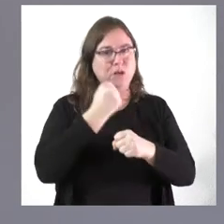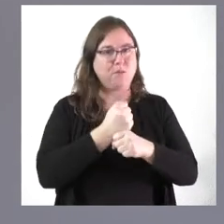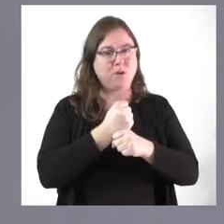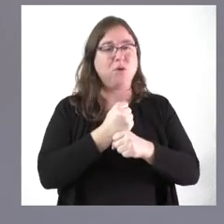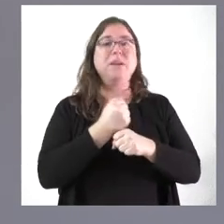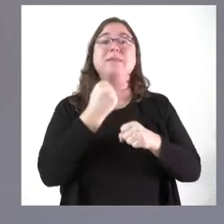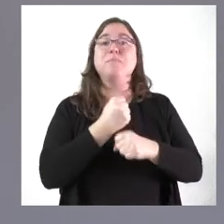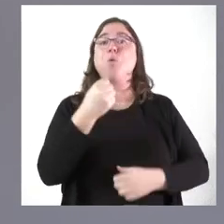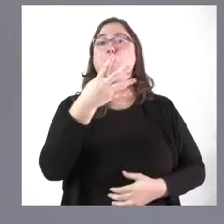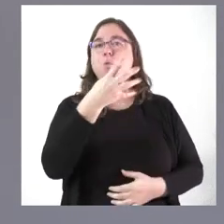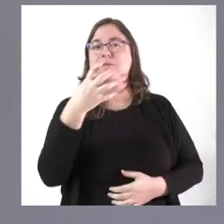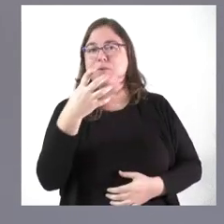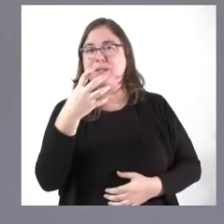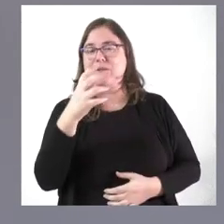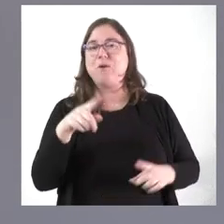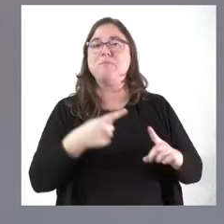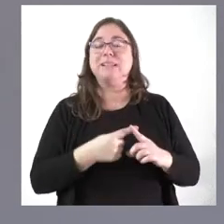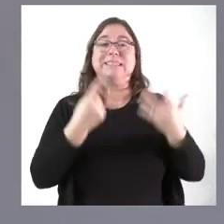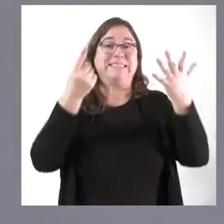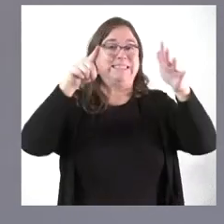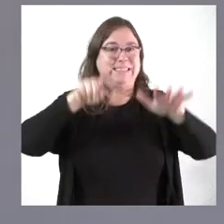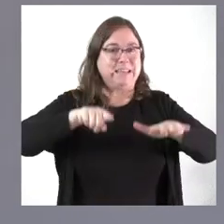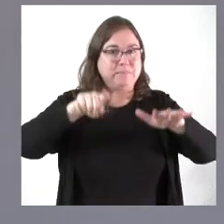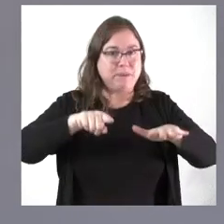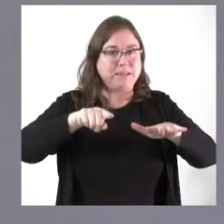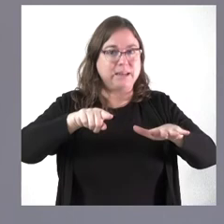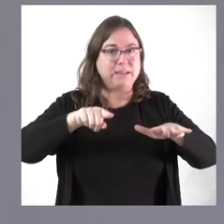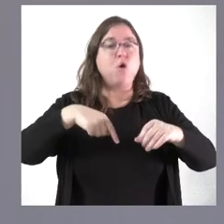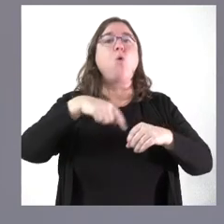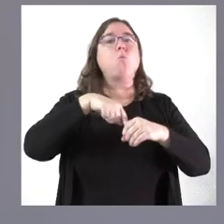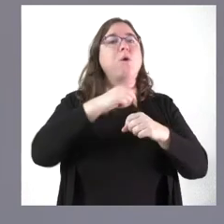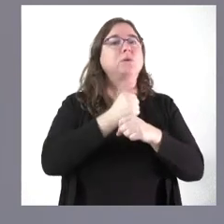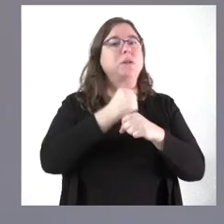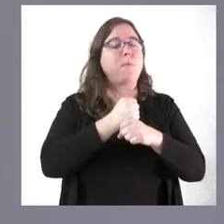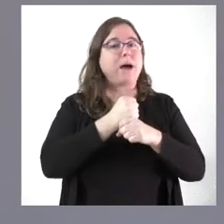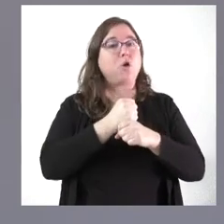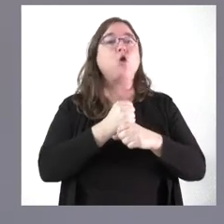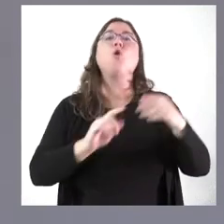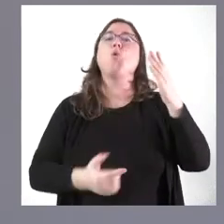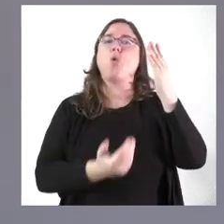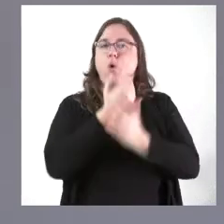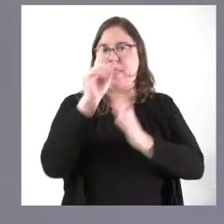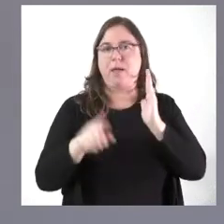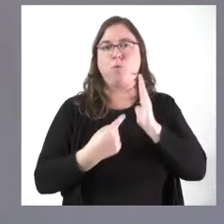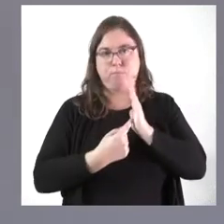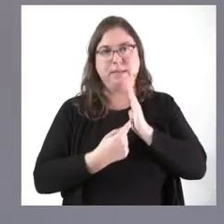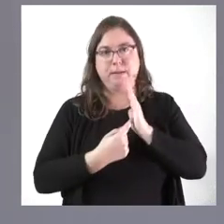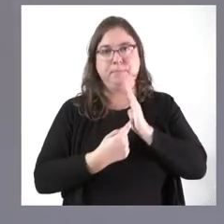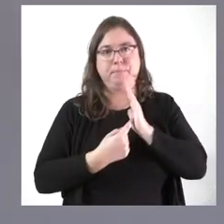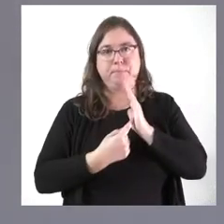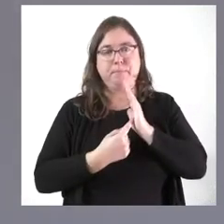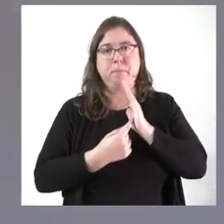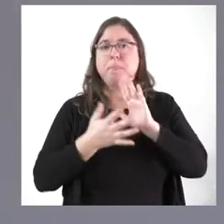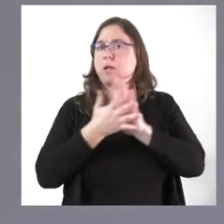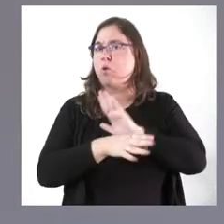empleos estamos hablando de seis meses el puesto de trabajo a jornada completa y por tanto con